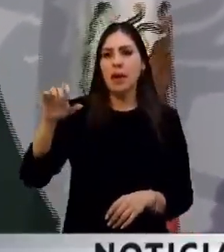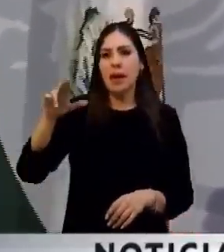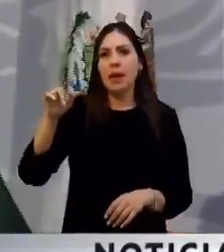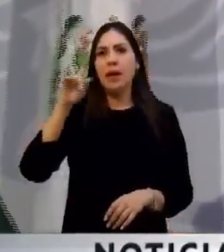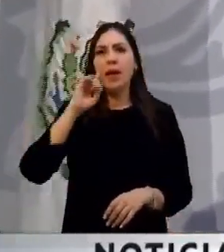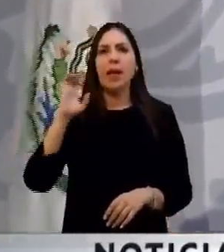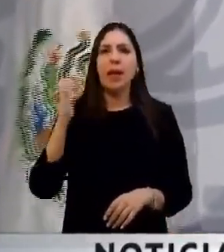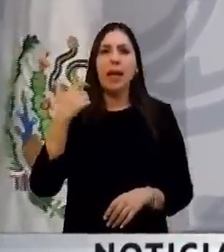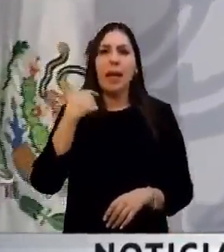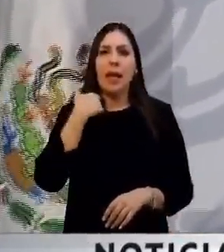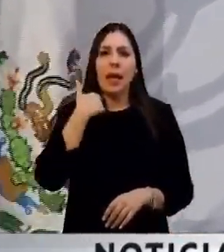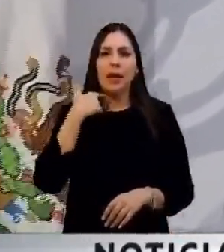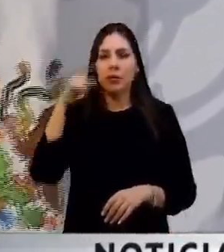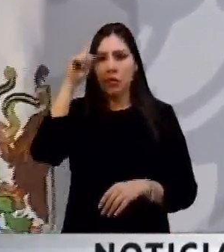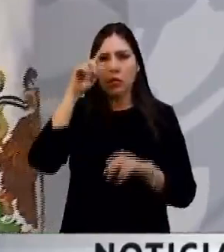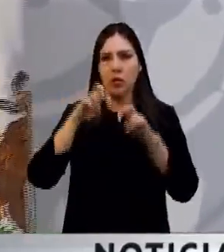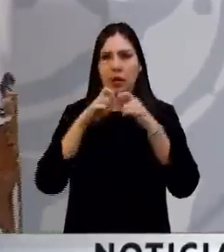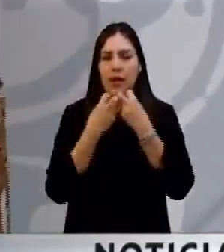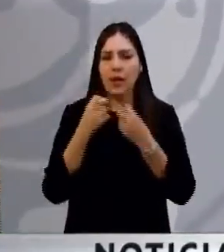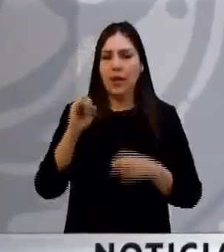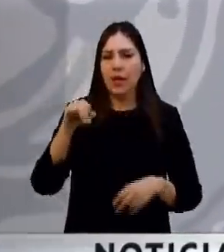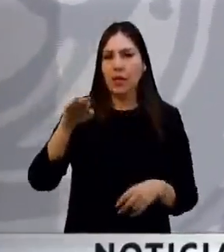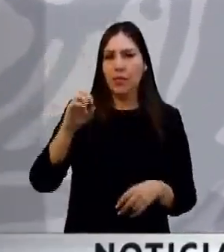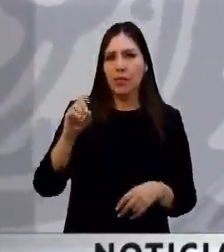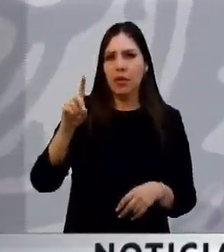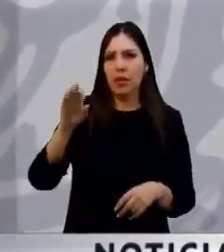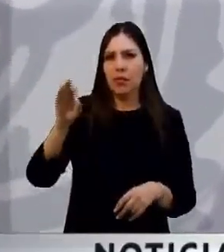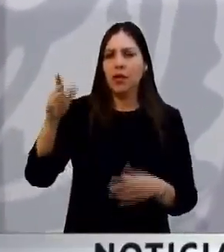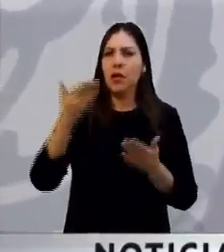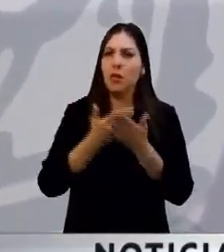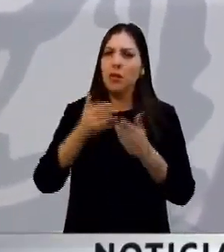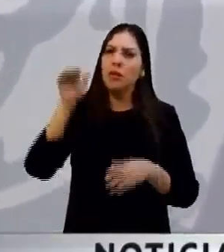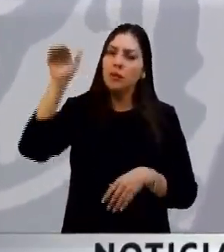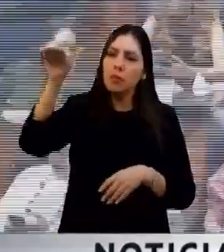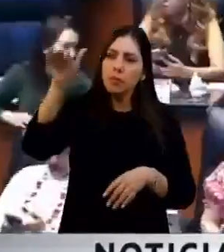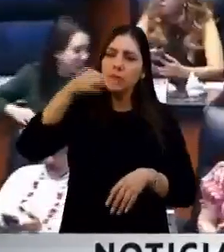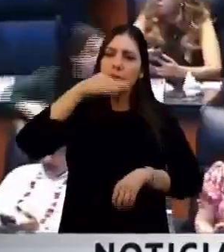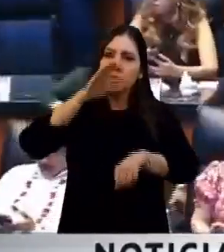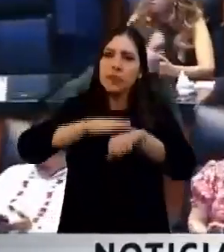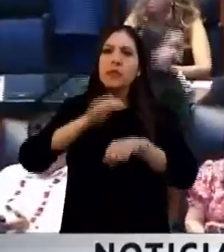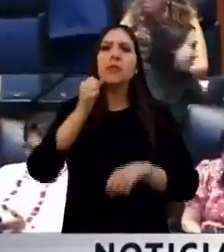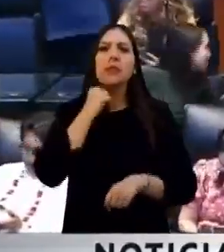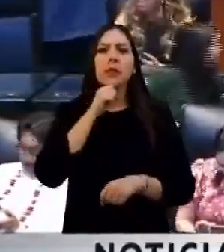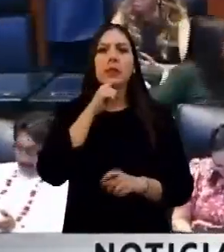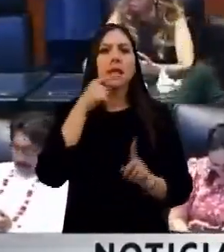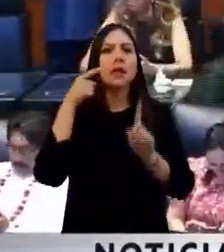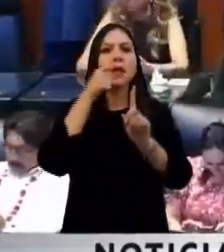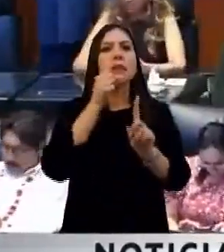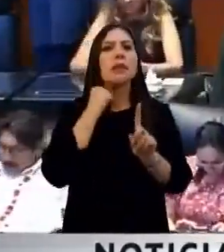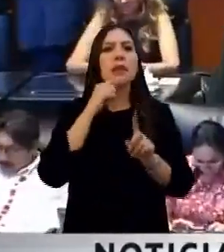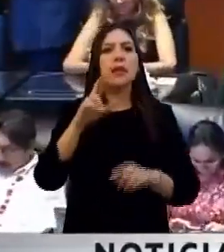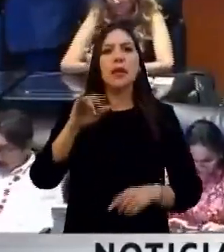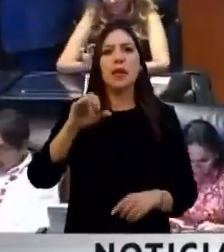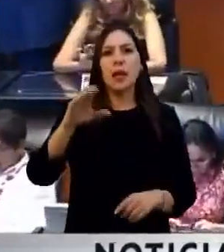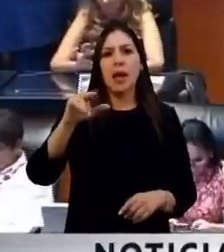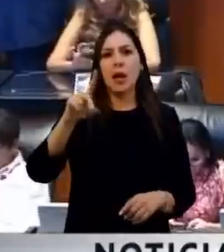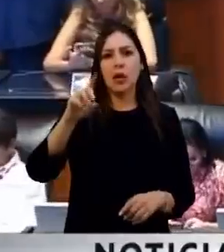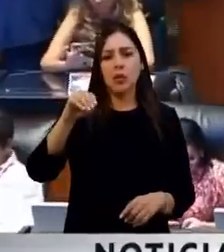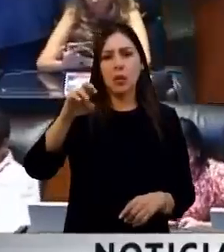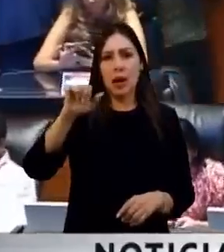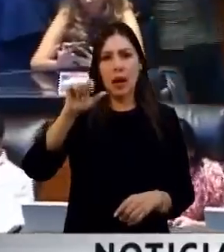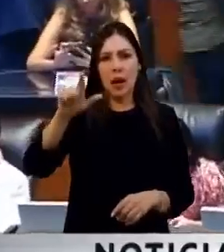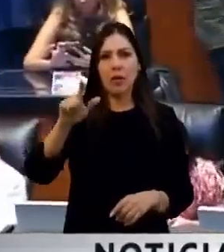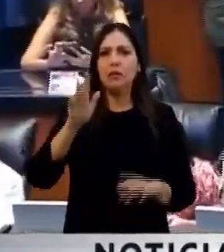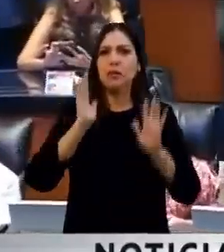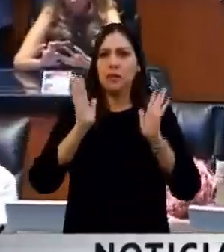info DF reivindicó su llamado el senado de la república Y en particular al senador Ricardo Monreal Ávila para que a la